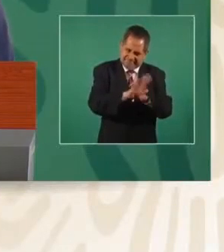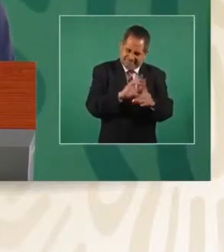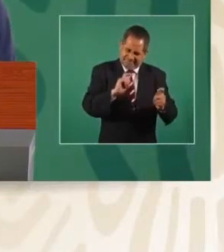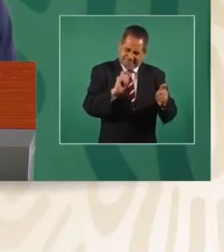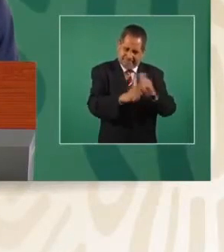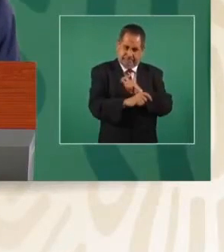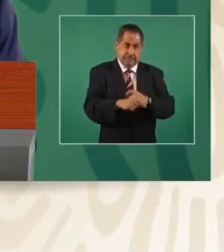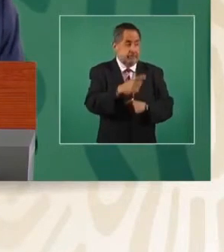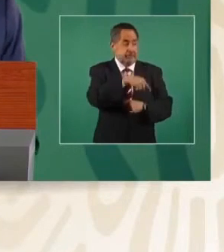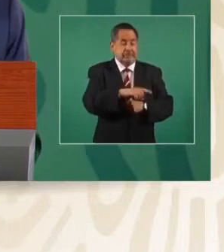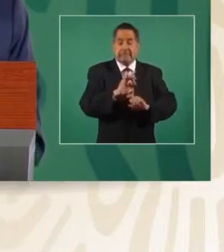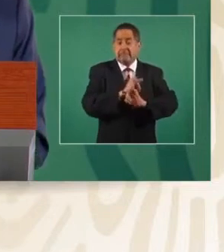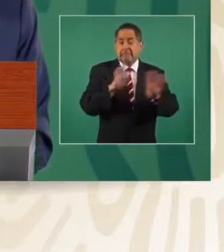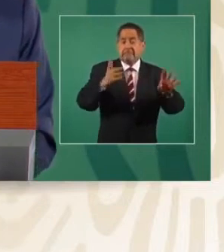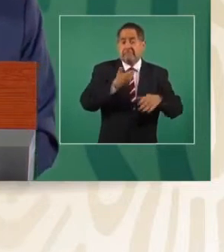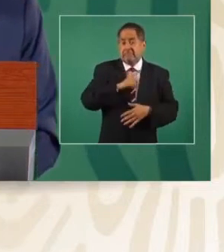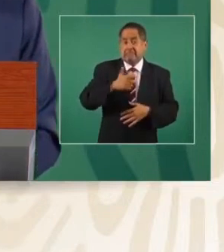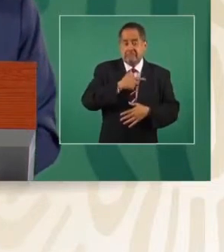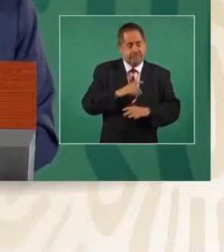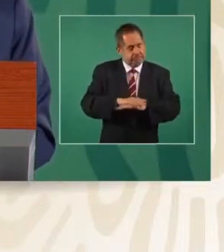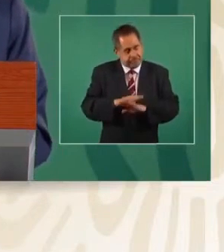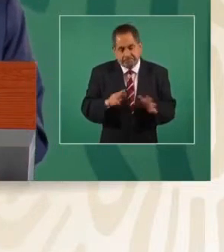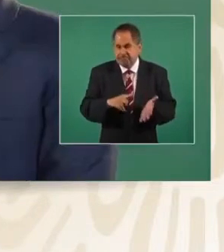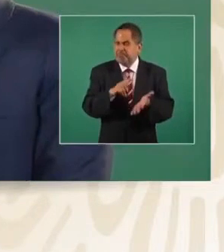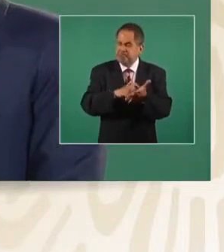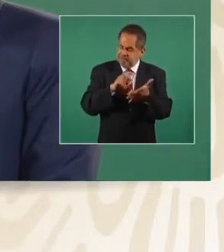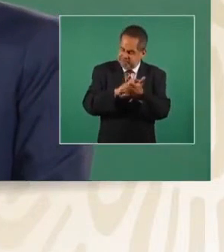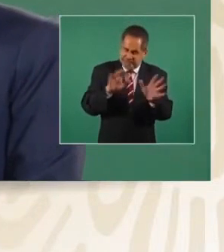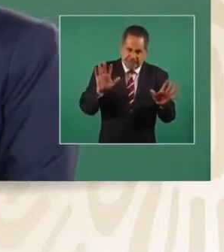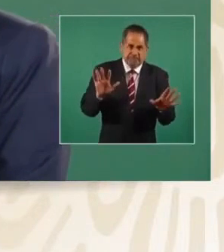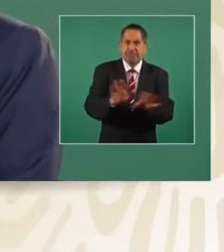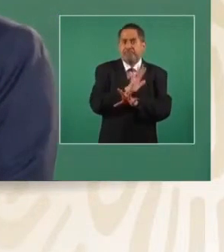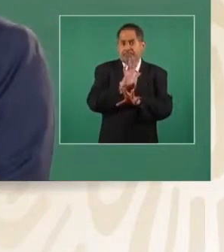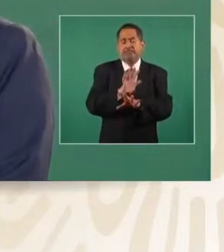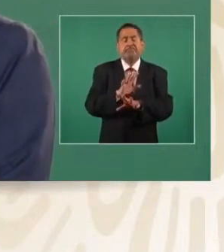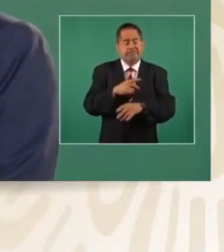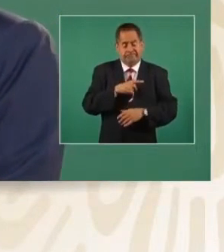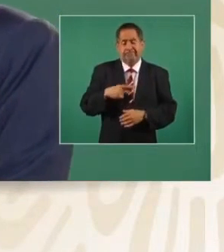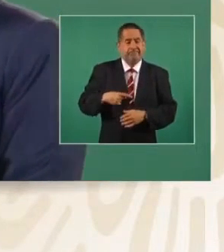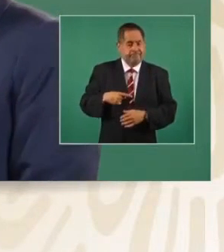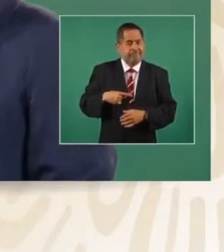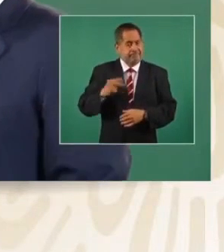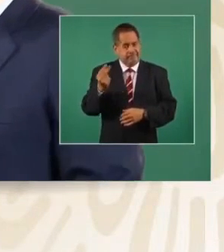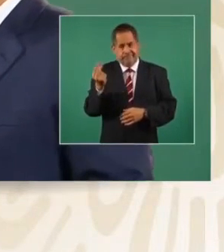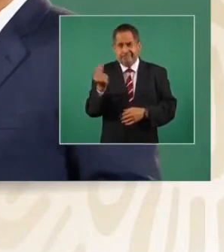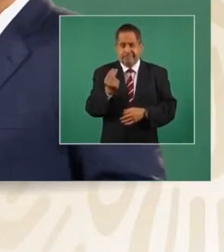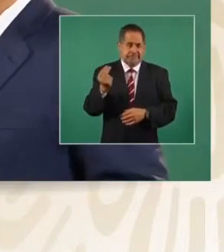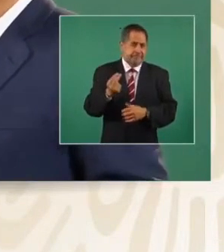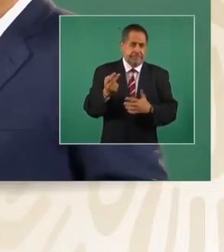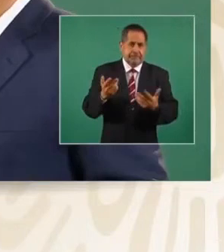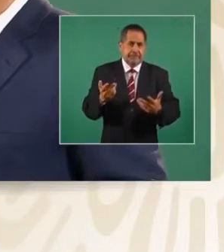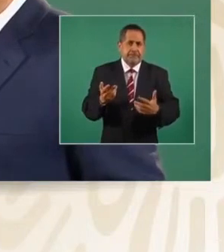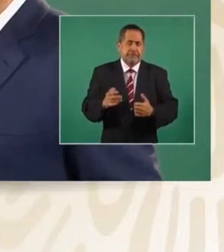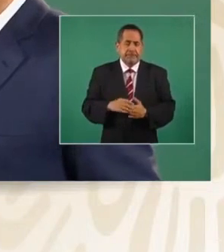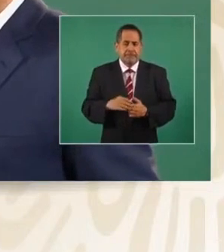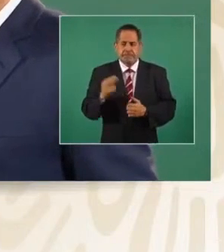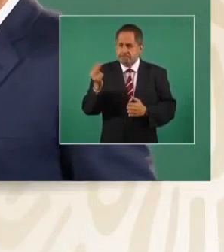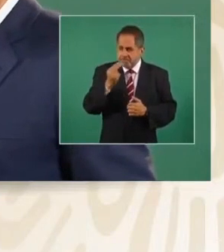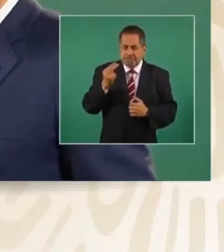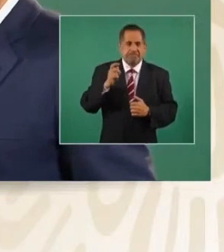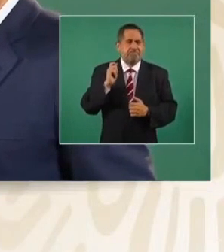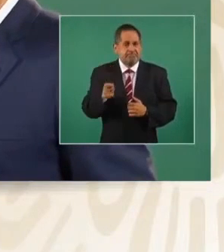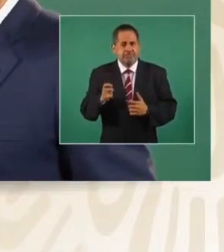No les va a gustar a los conservadores, pero se tiene que formar